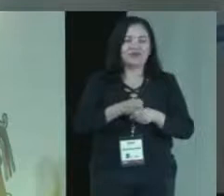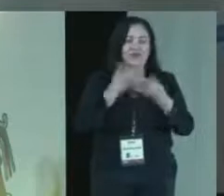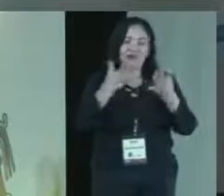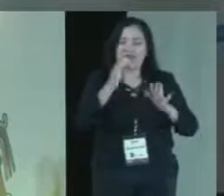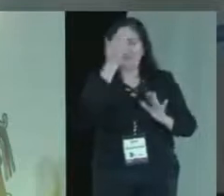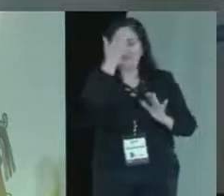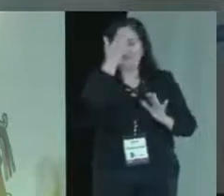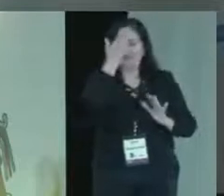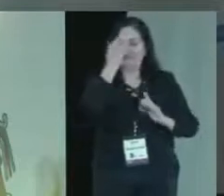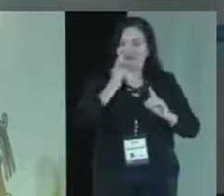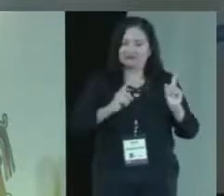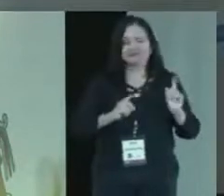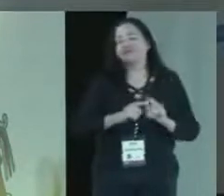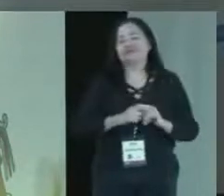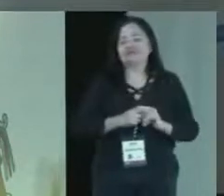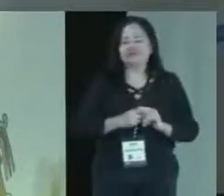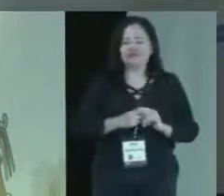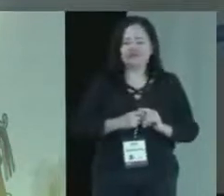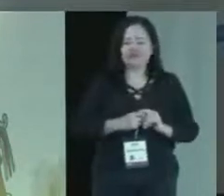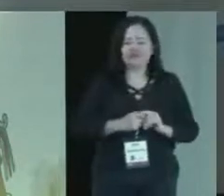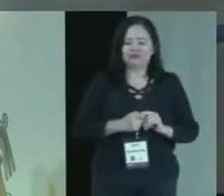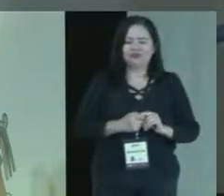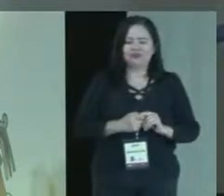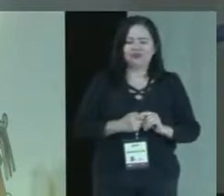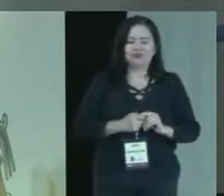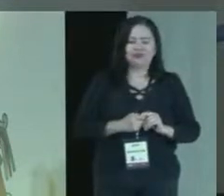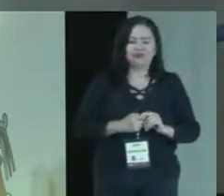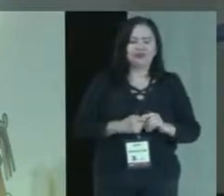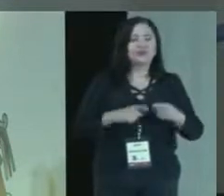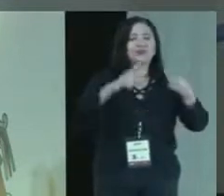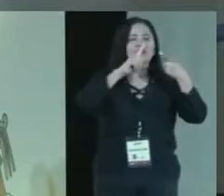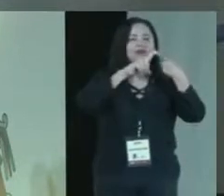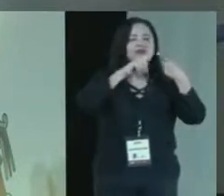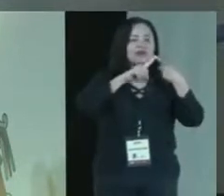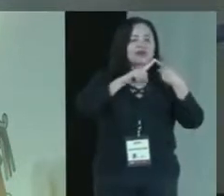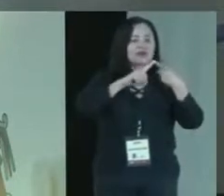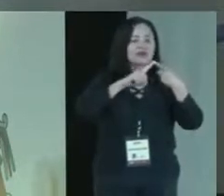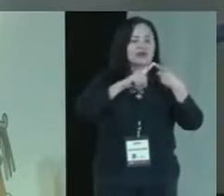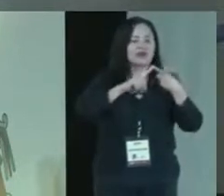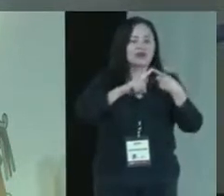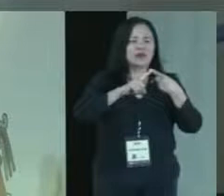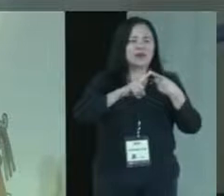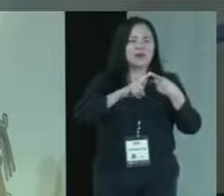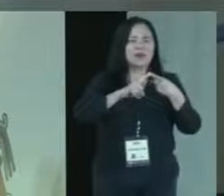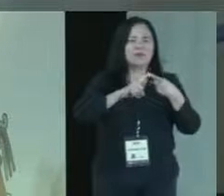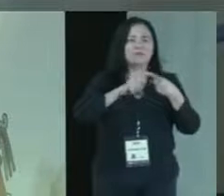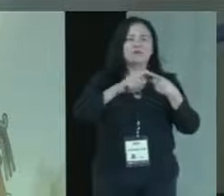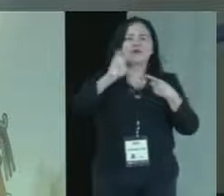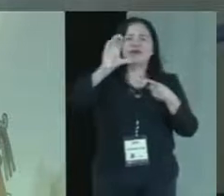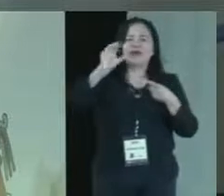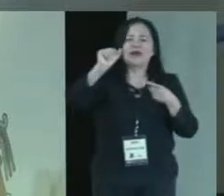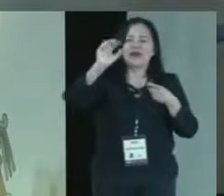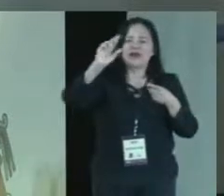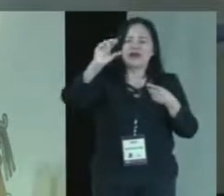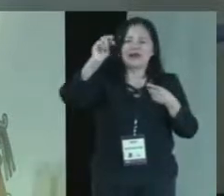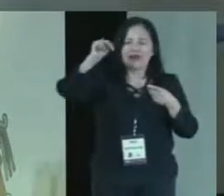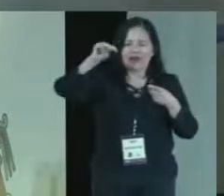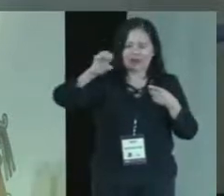ya lo conocen muchos de ustedes. Y luego tenemos como comentaristas, en primer lugar, a Carmen